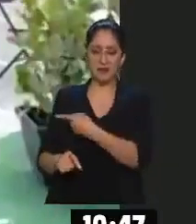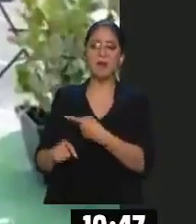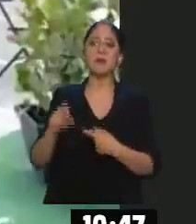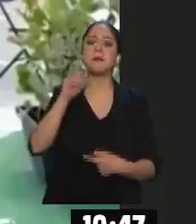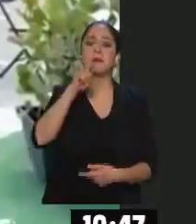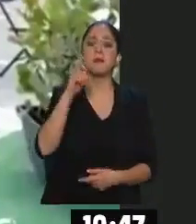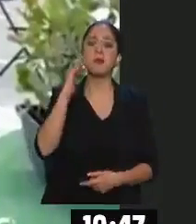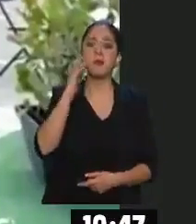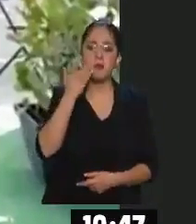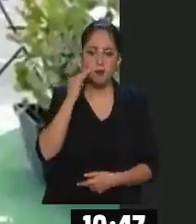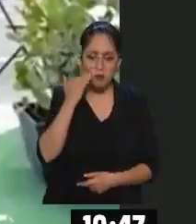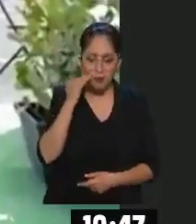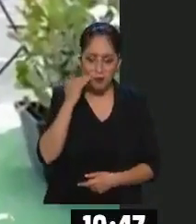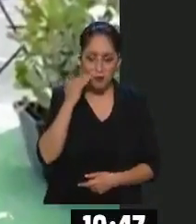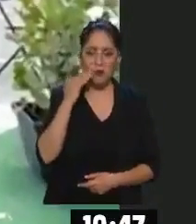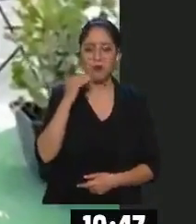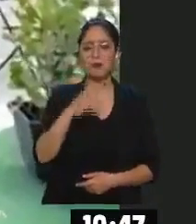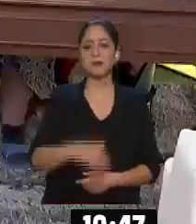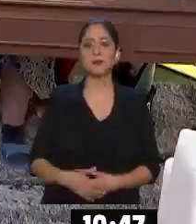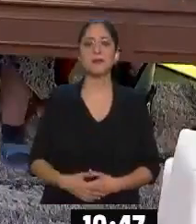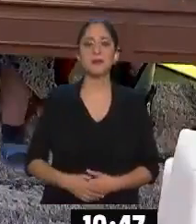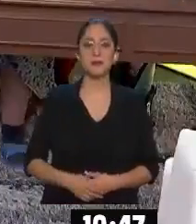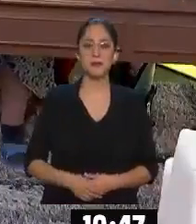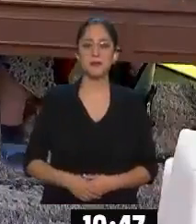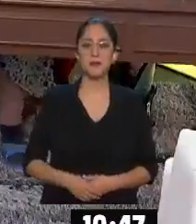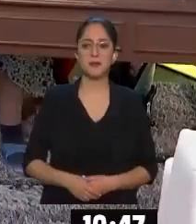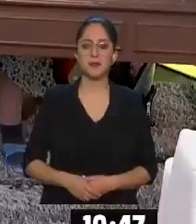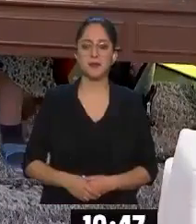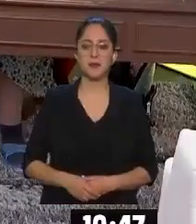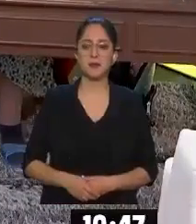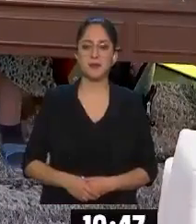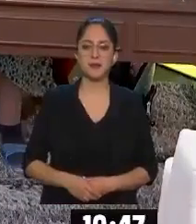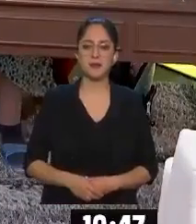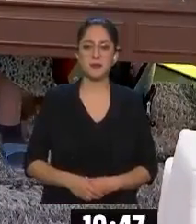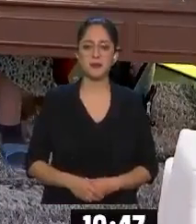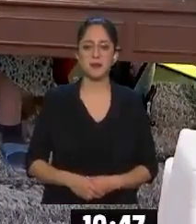Corona y Mr. Bitcoin Florida en TikTok. Ahí estás, gracias, cuídate.